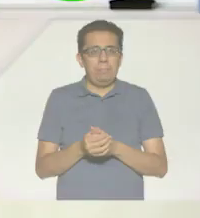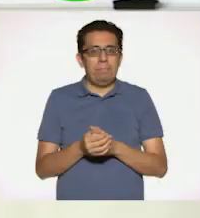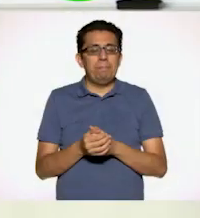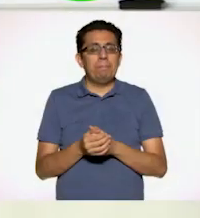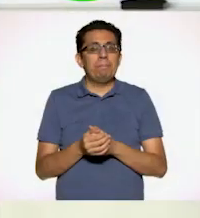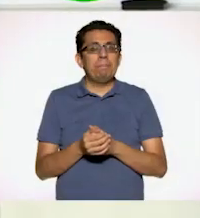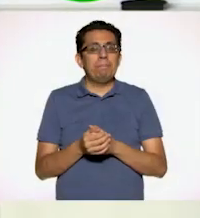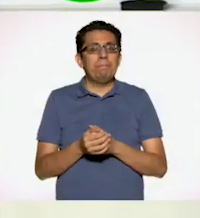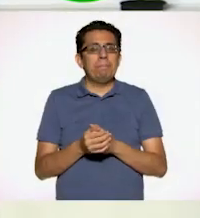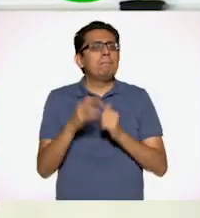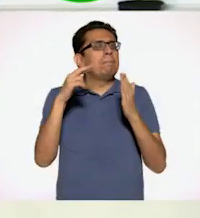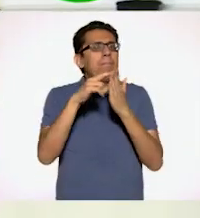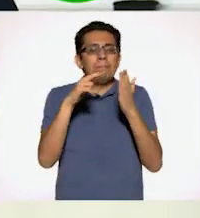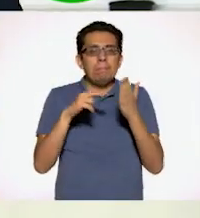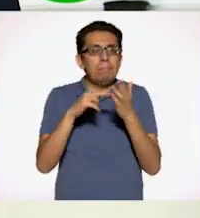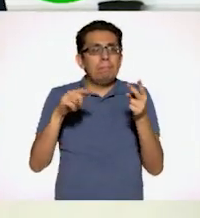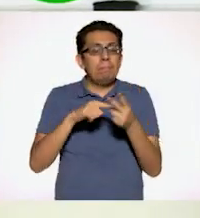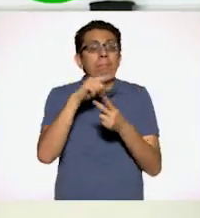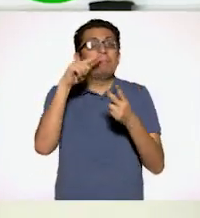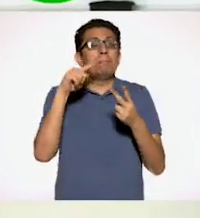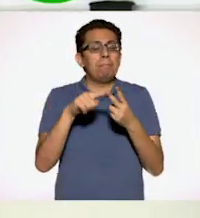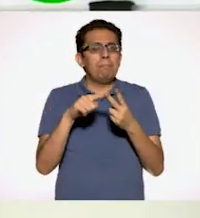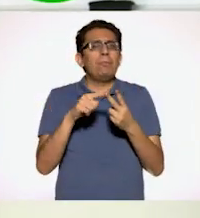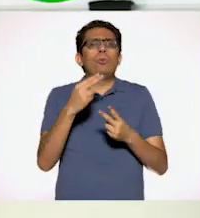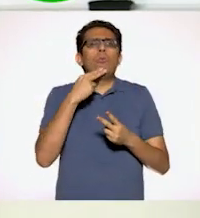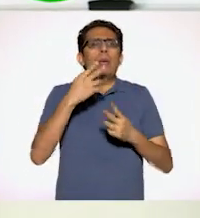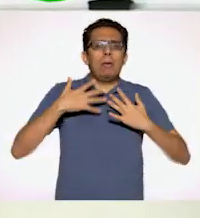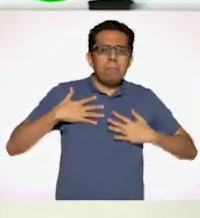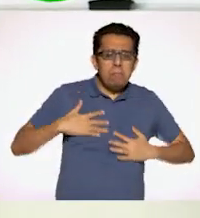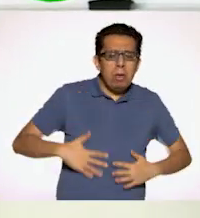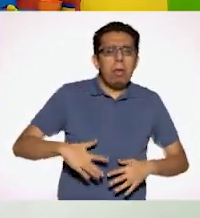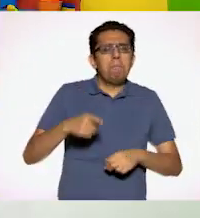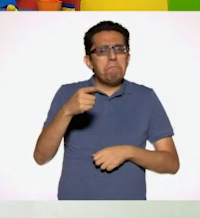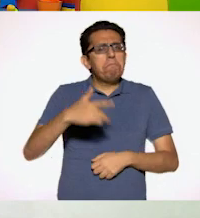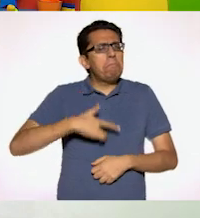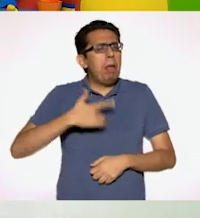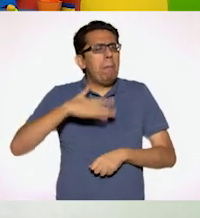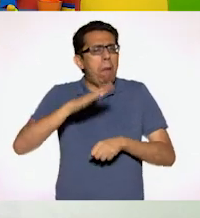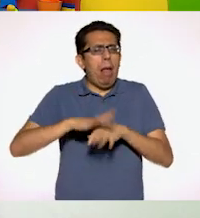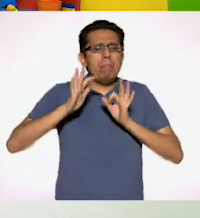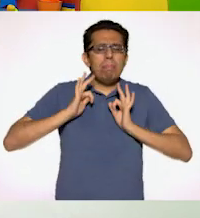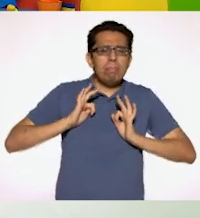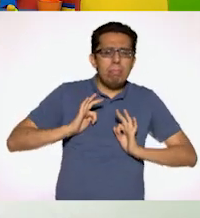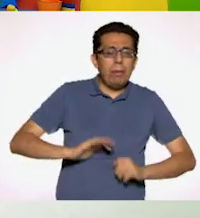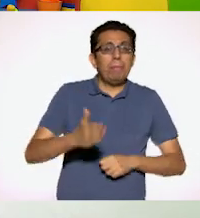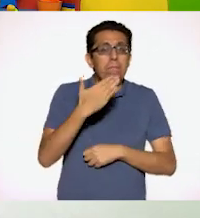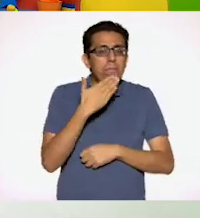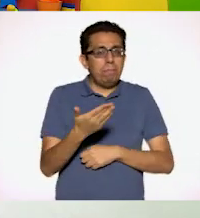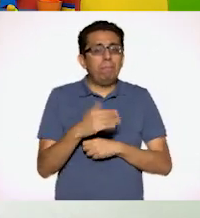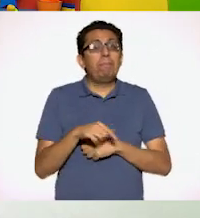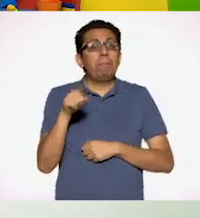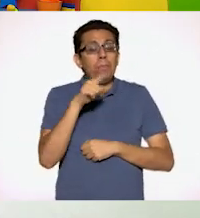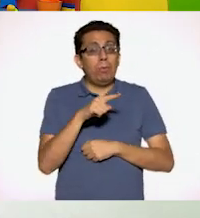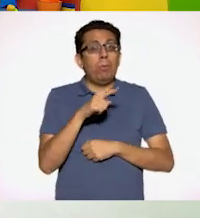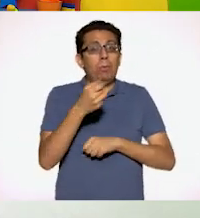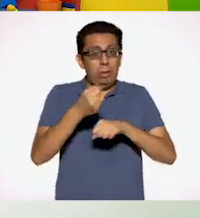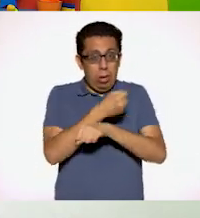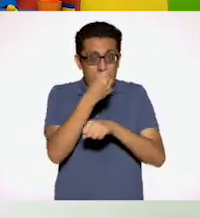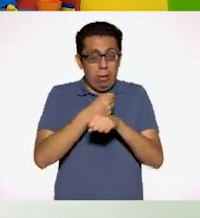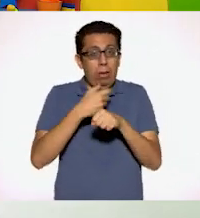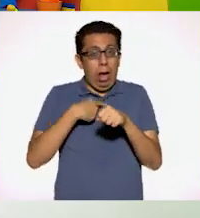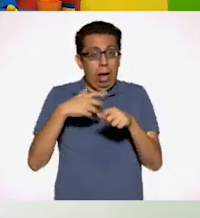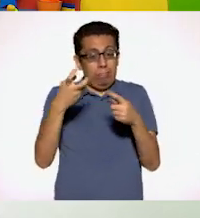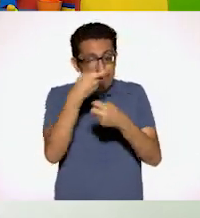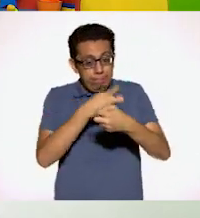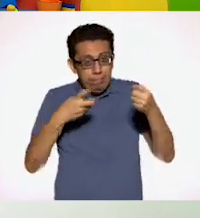Nuestra siguiente regla es usar la ropa con la que te sientas más cómodo. Y si tus zapatos tienen agujetas, asegúrate de